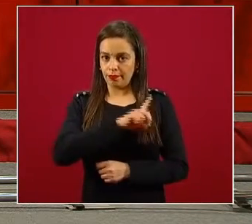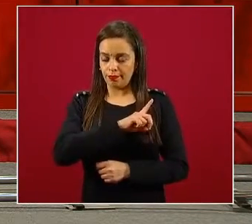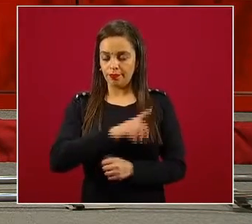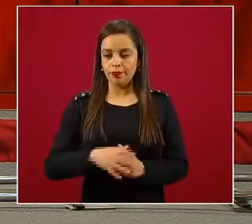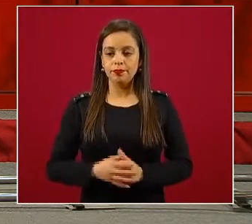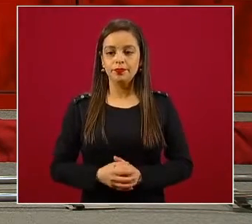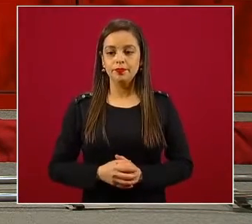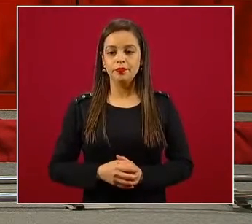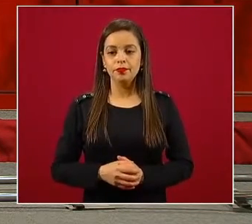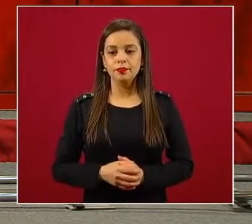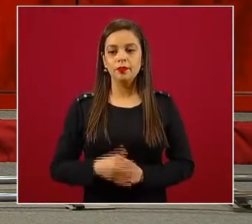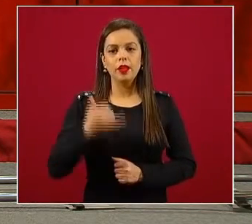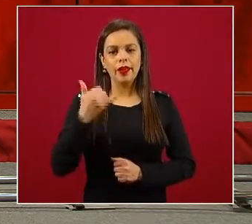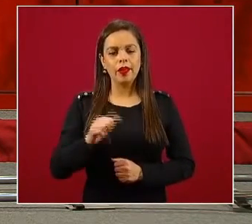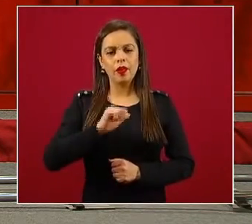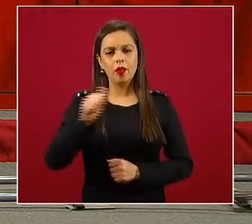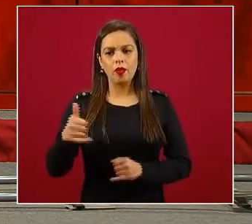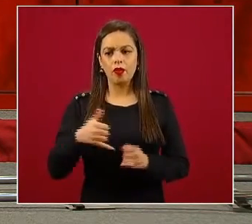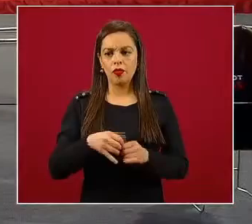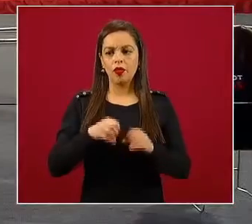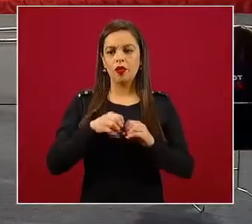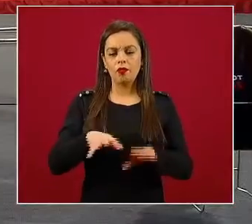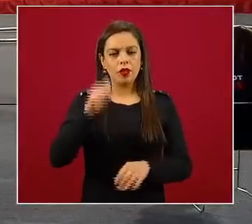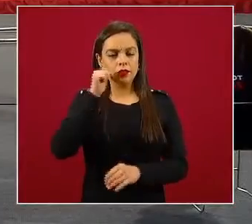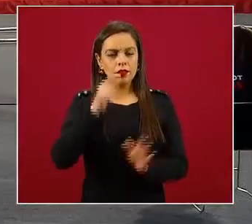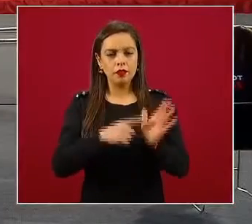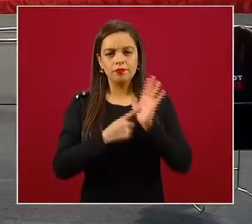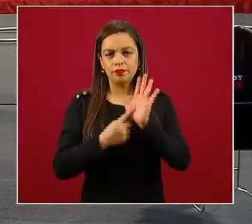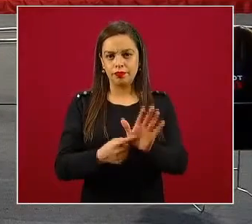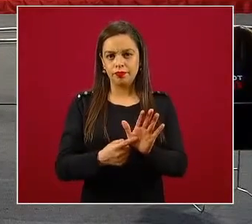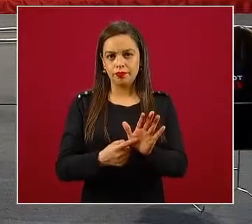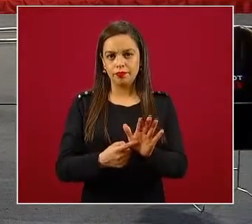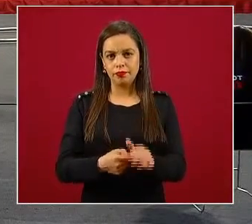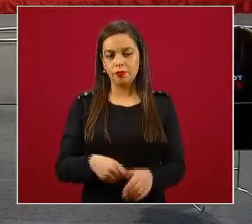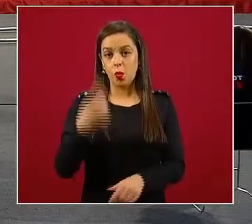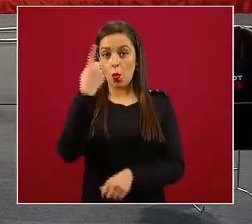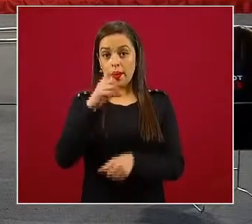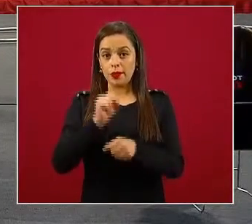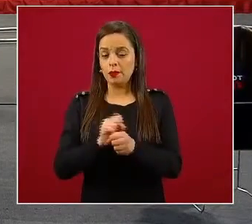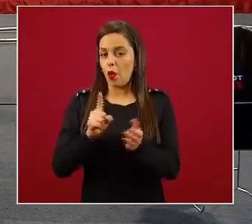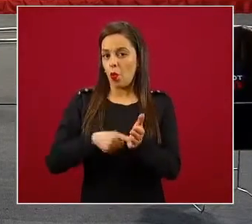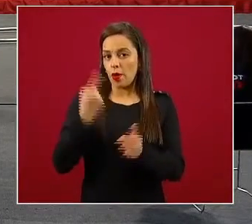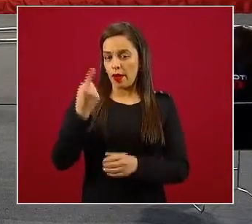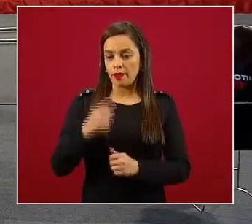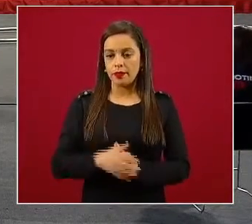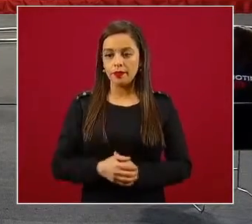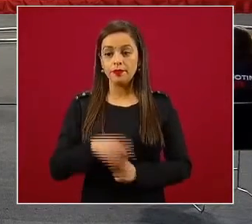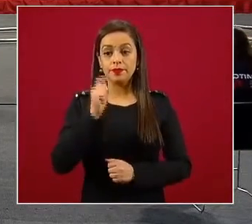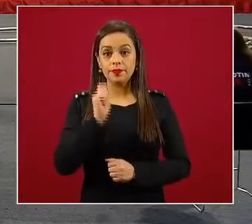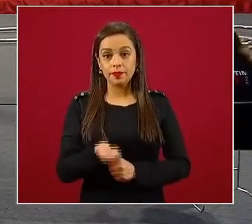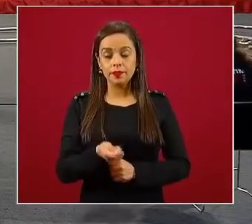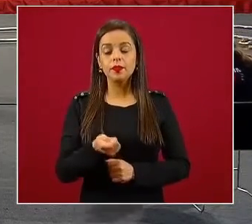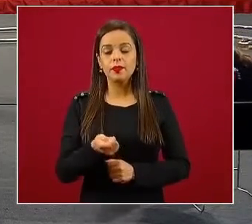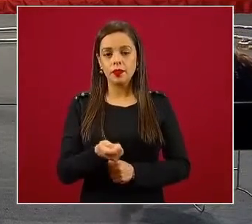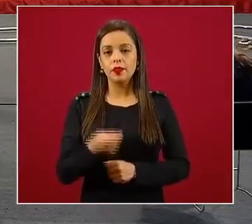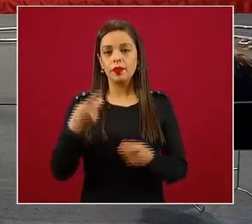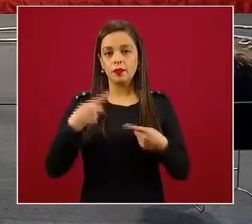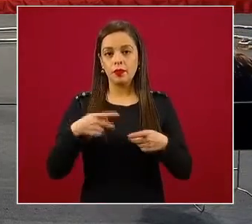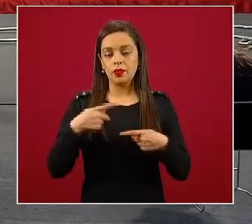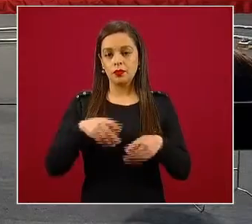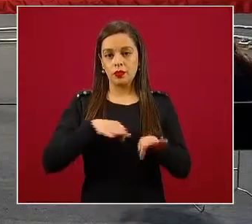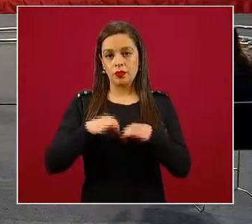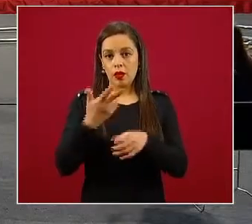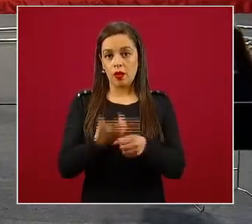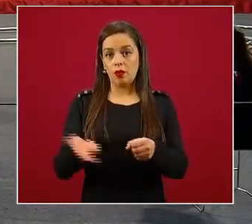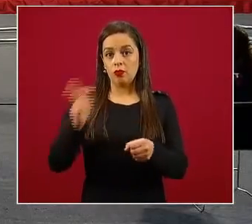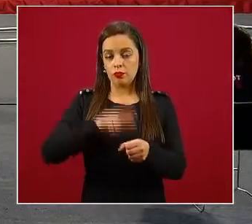tenemos también un informe que solemos presentar una vez a la semana, que es el de afección del personal de salud. Ha seguido